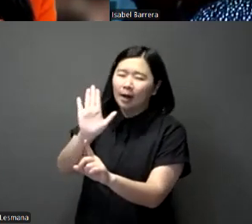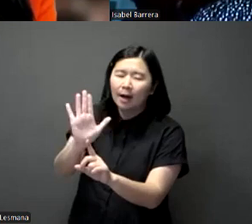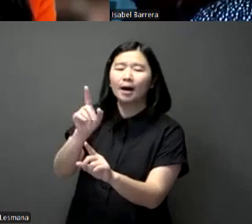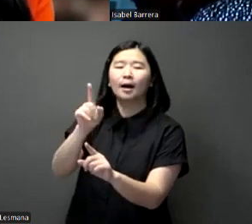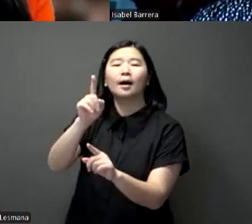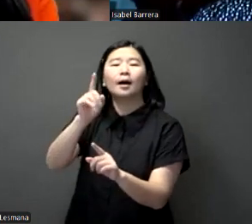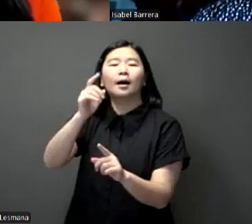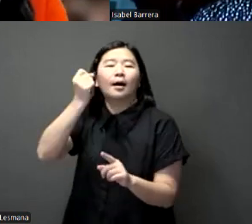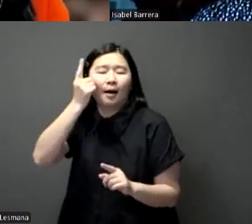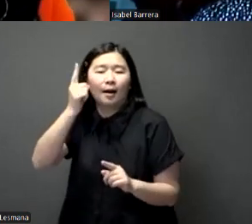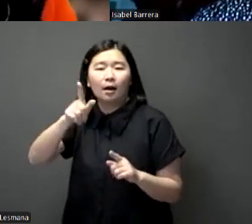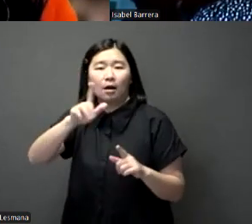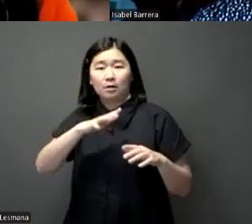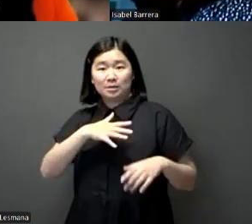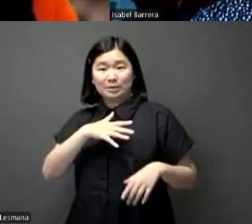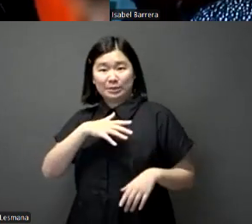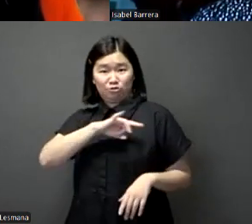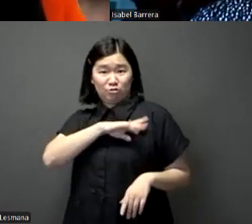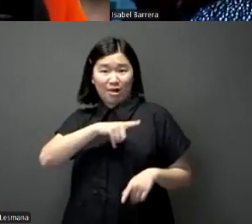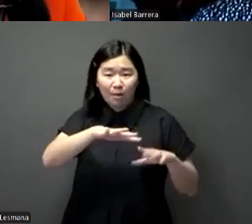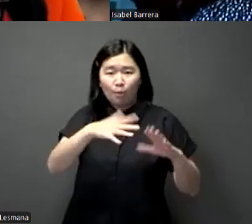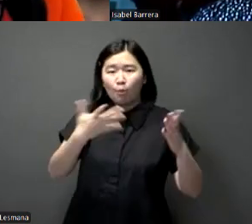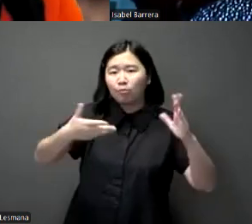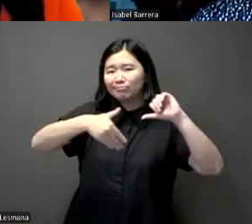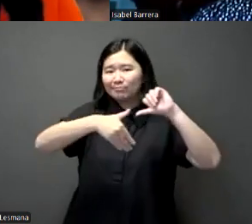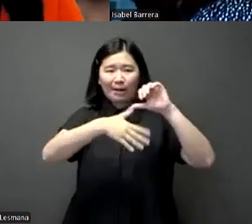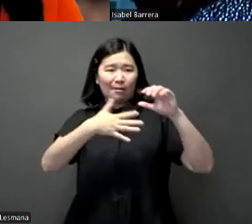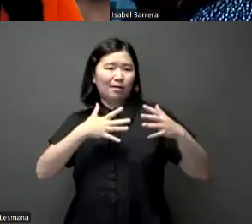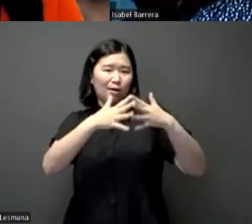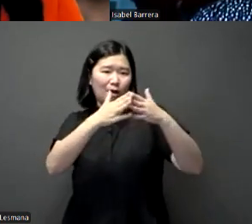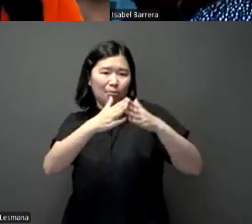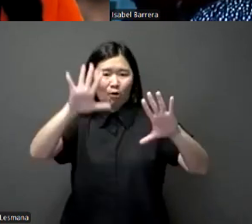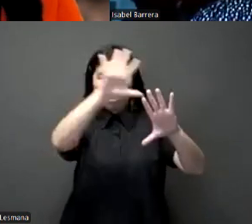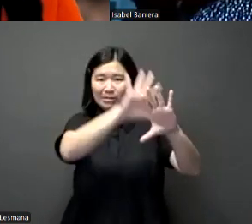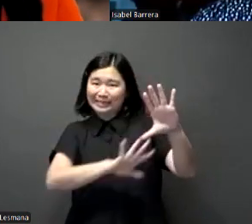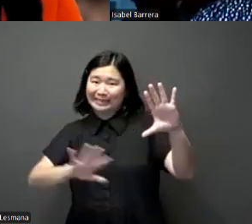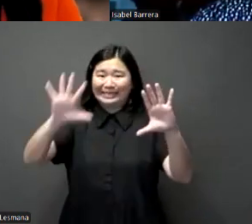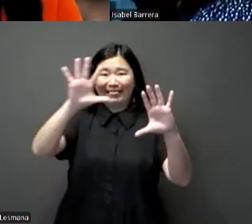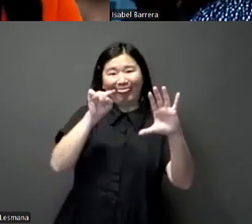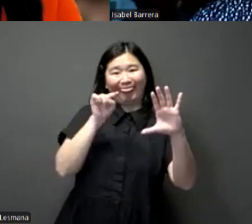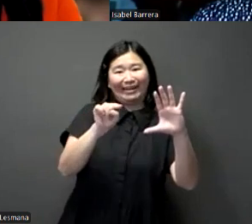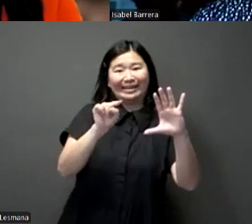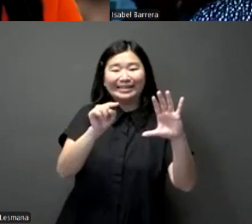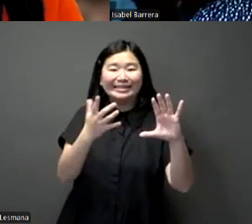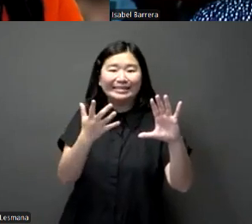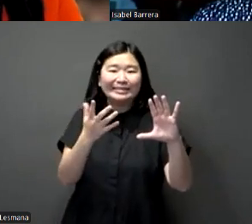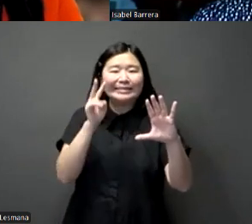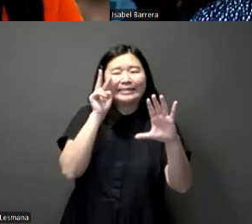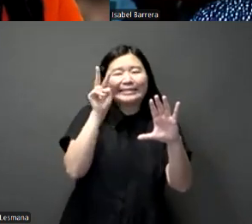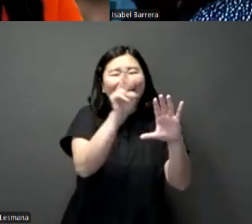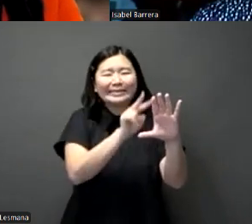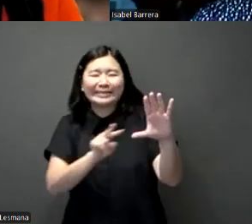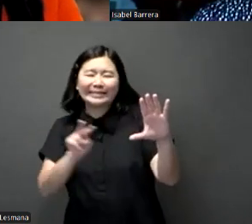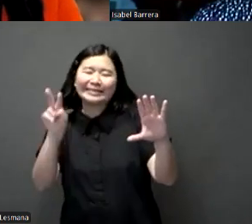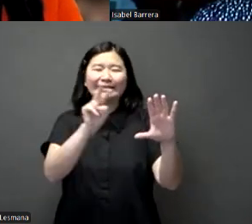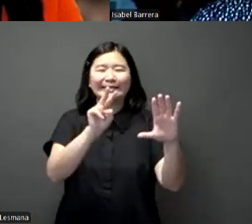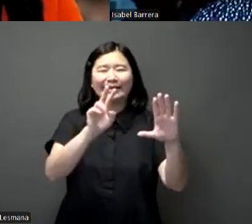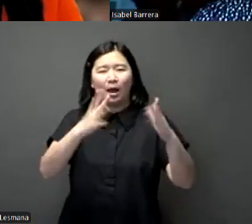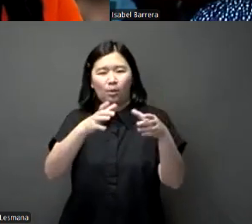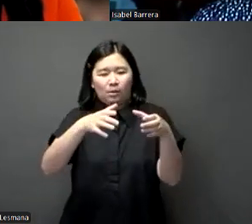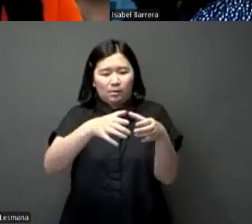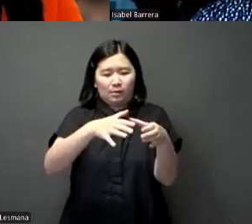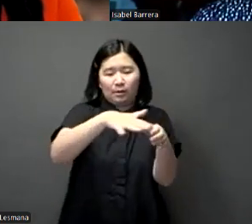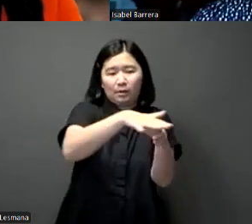inserten las mejores prácticas e innovaciones disponibles en los programas nacionales de eliminación de enfermedades, incluido el cáncer